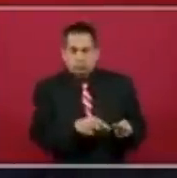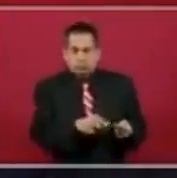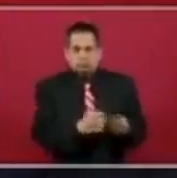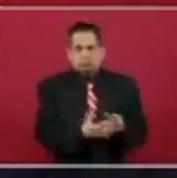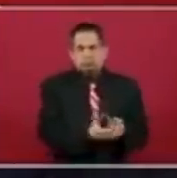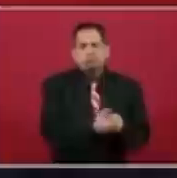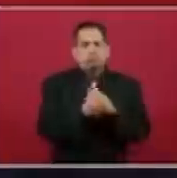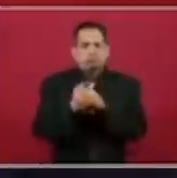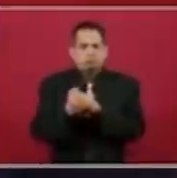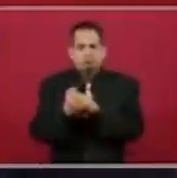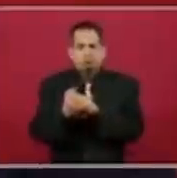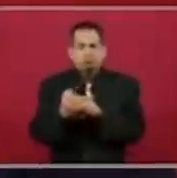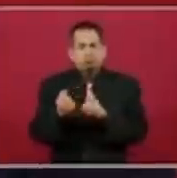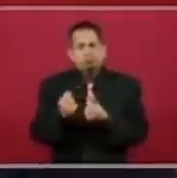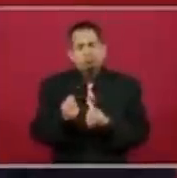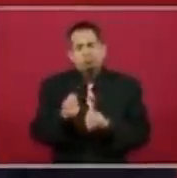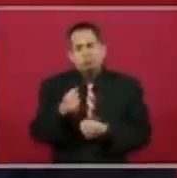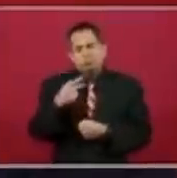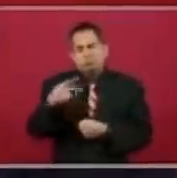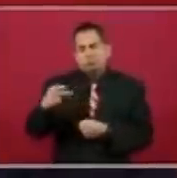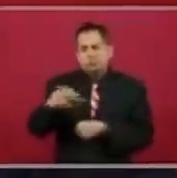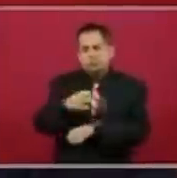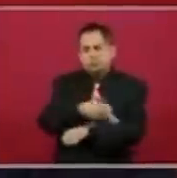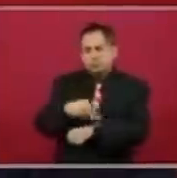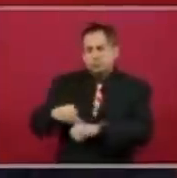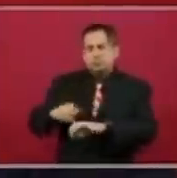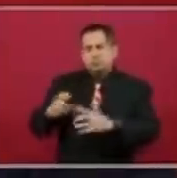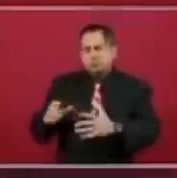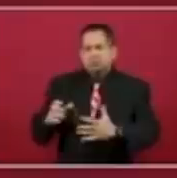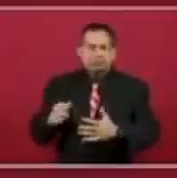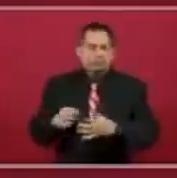de sus familiares,